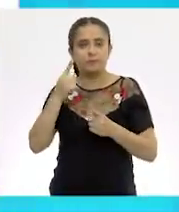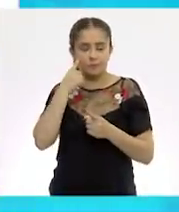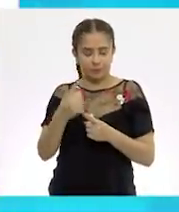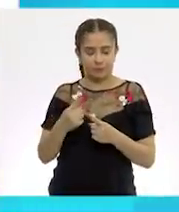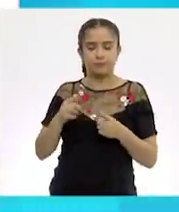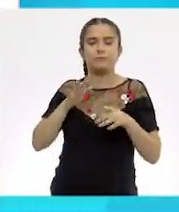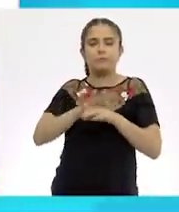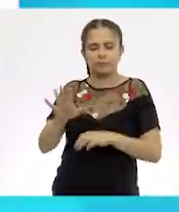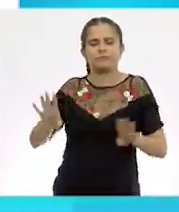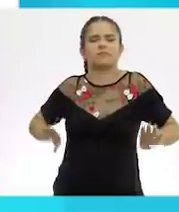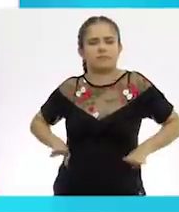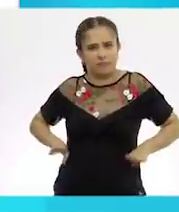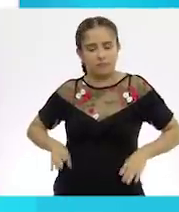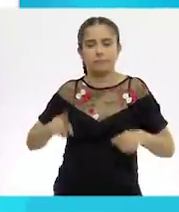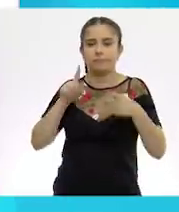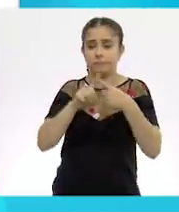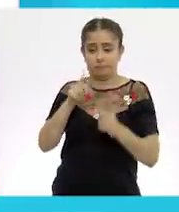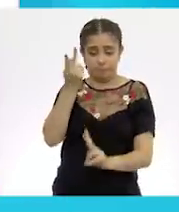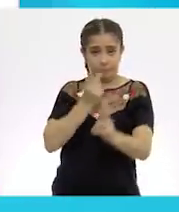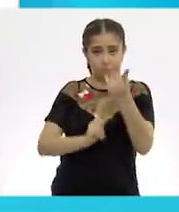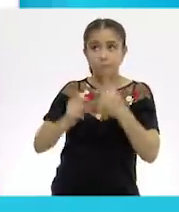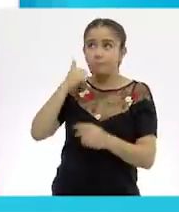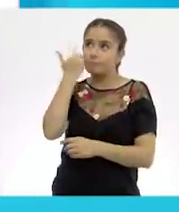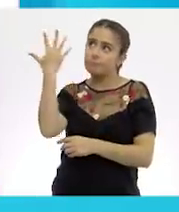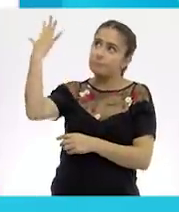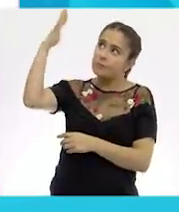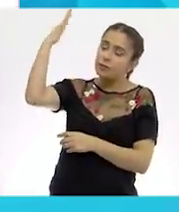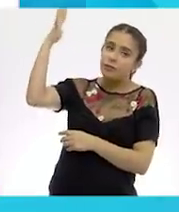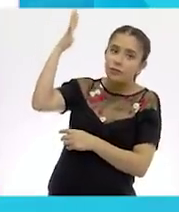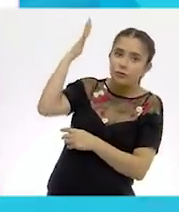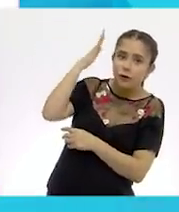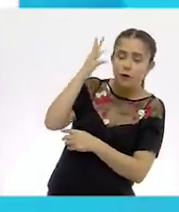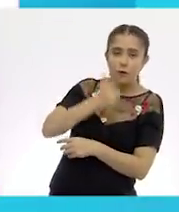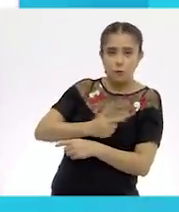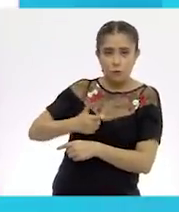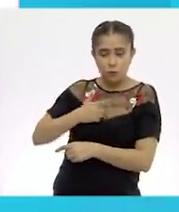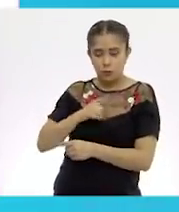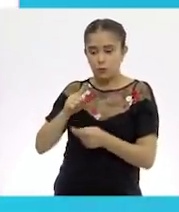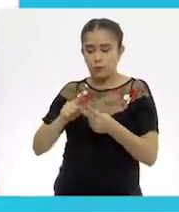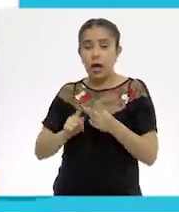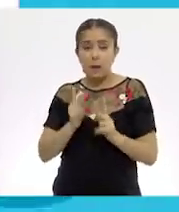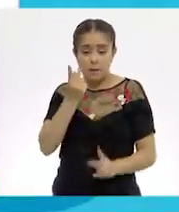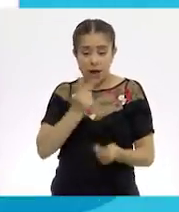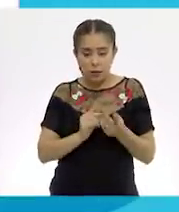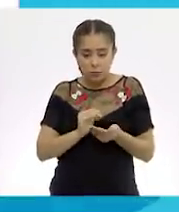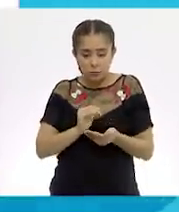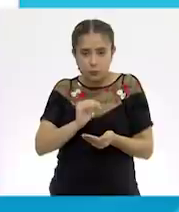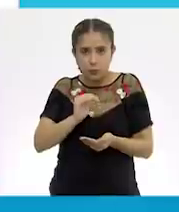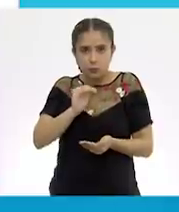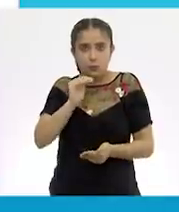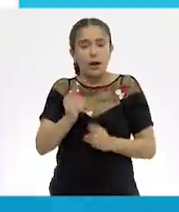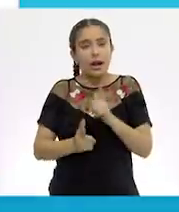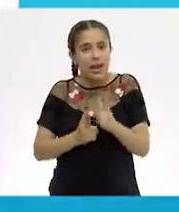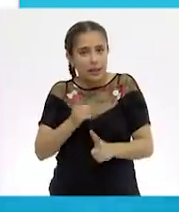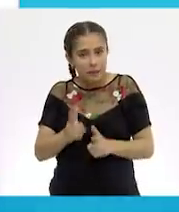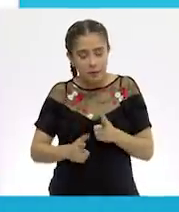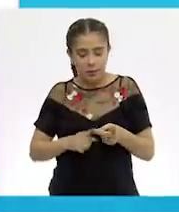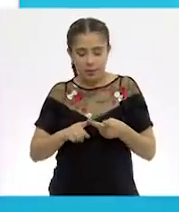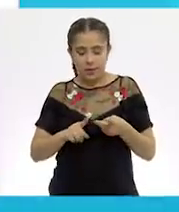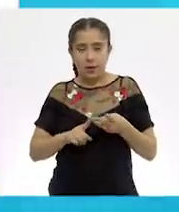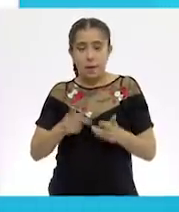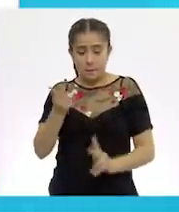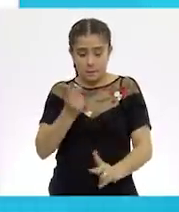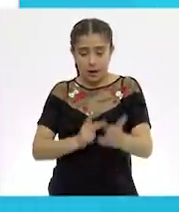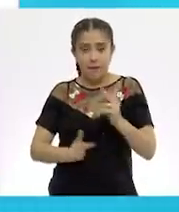por ejemplo, que buscan los rayos del sol, ya vimos, por ejemplo, que crecen lentamente, ya vimos que se protegen,